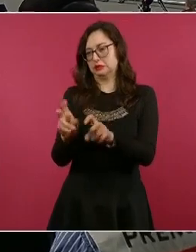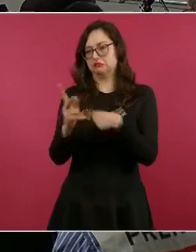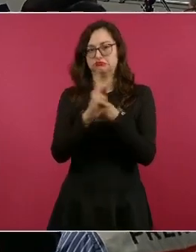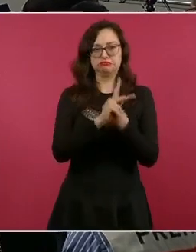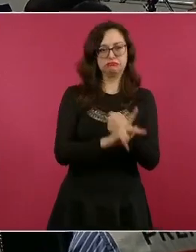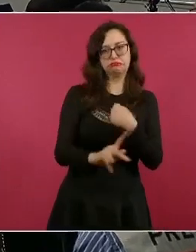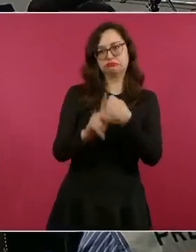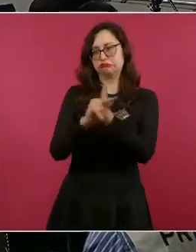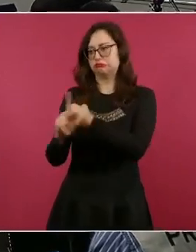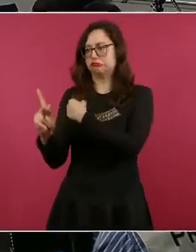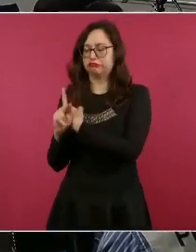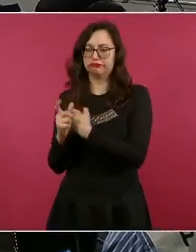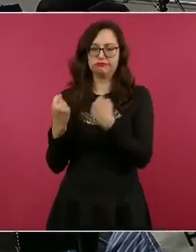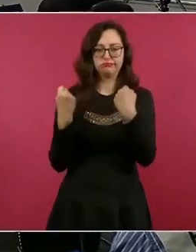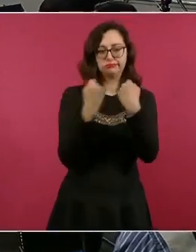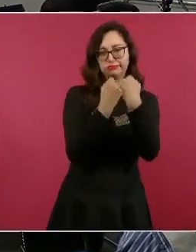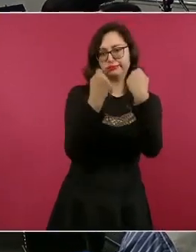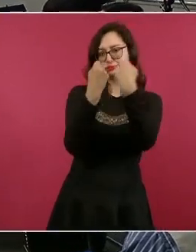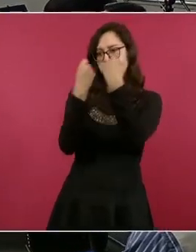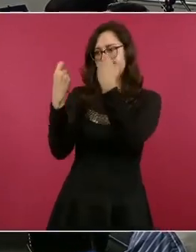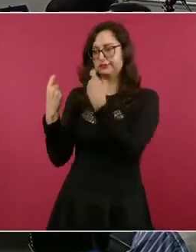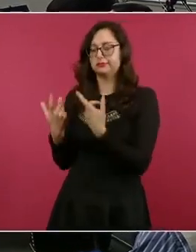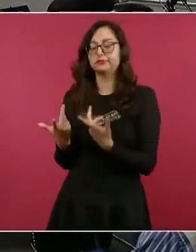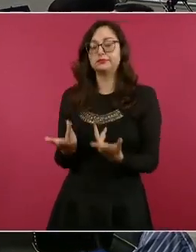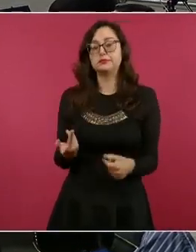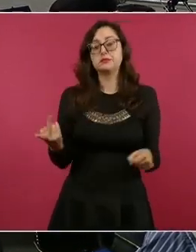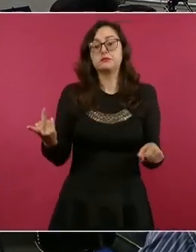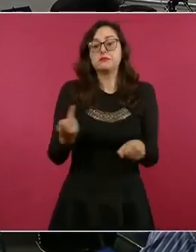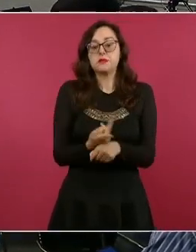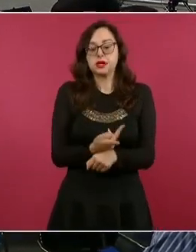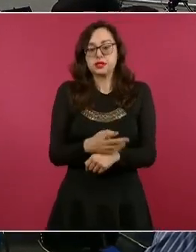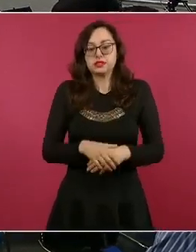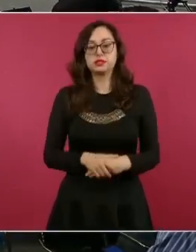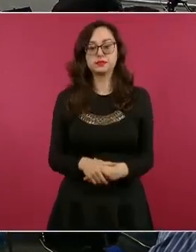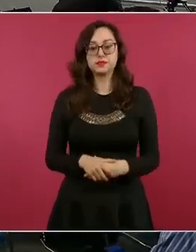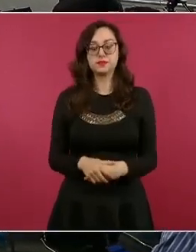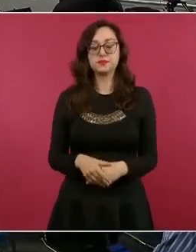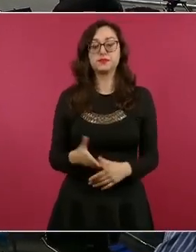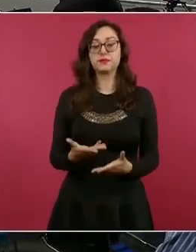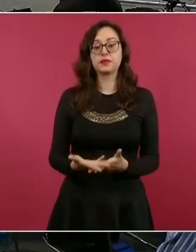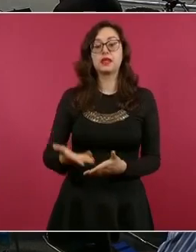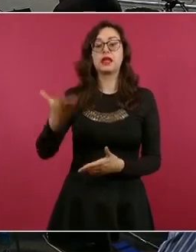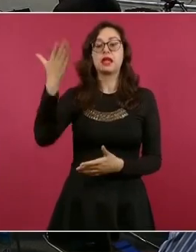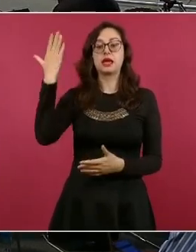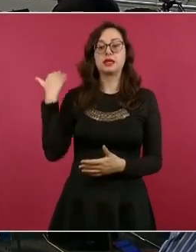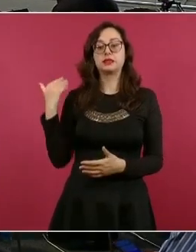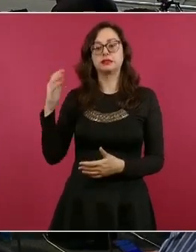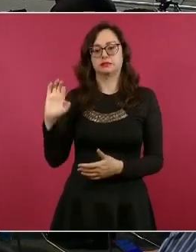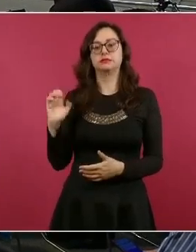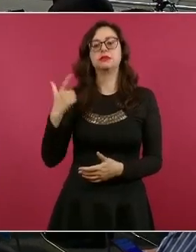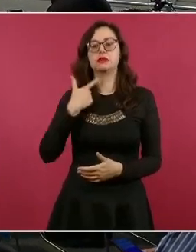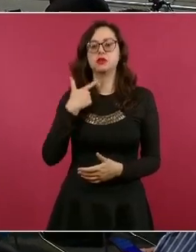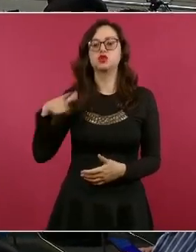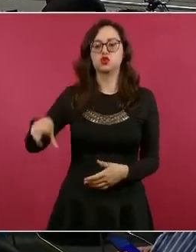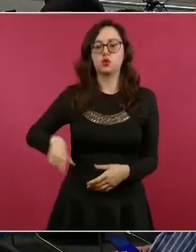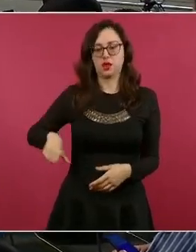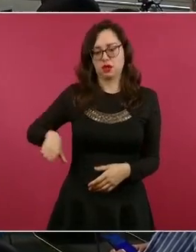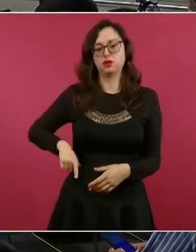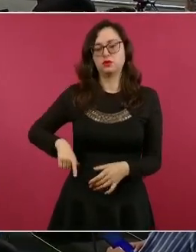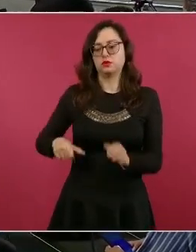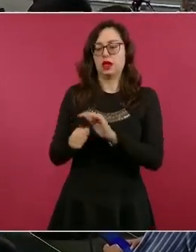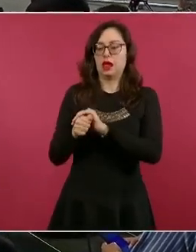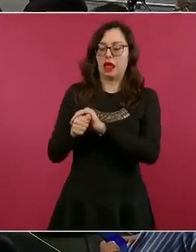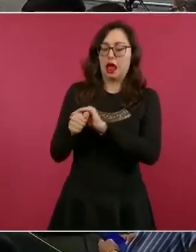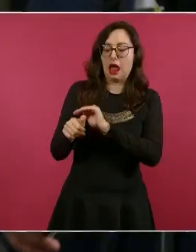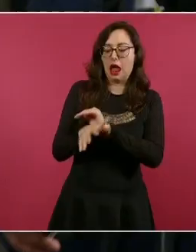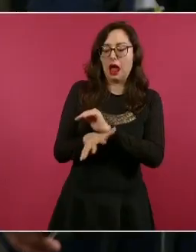pues uno que viene usted arrastrando porque no ocurrió en efecto en su gobierno es el tema de los desaparecidos de Ayotzinapa. Quiero